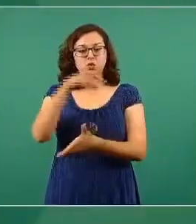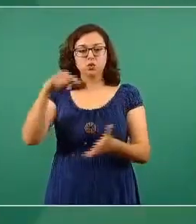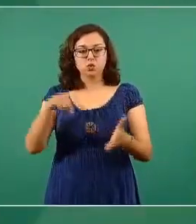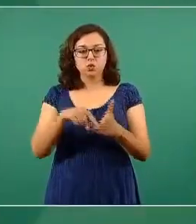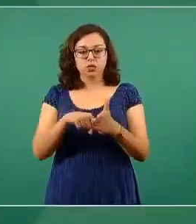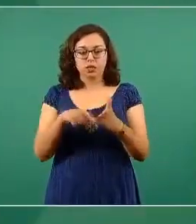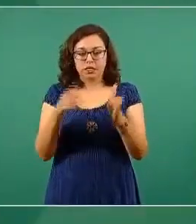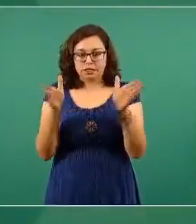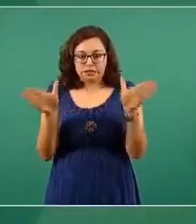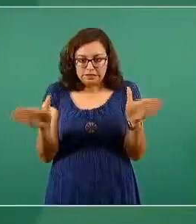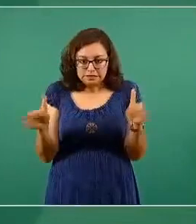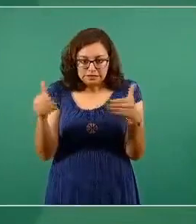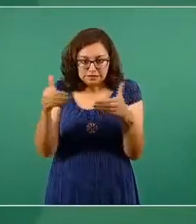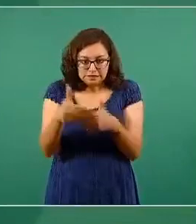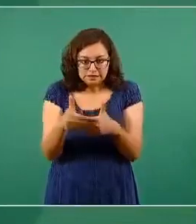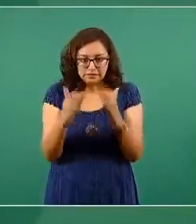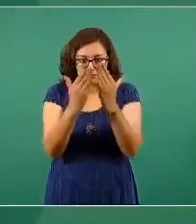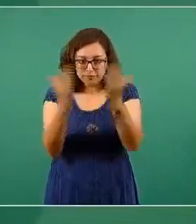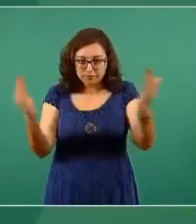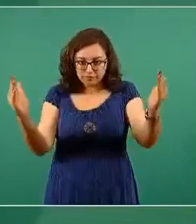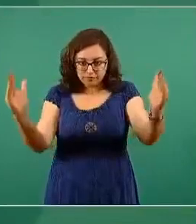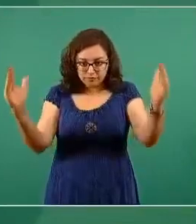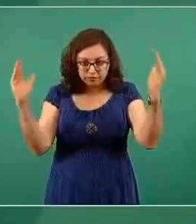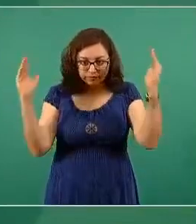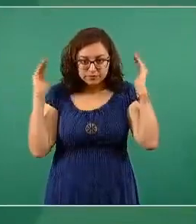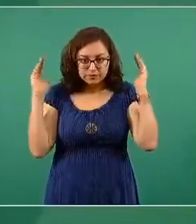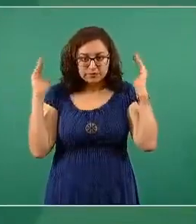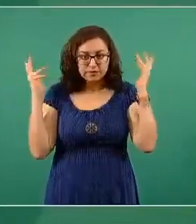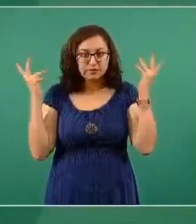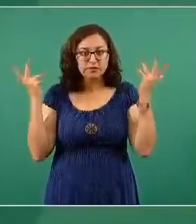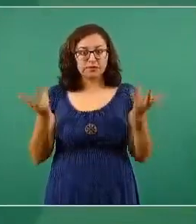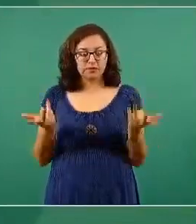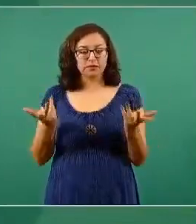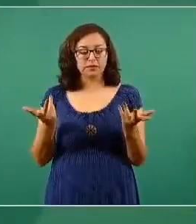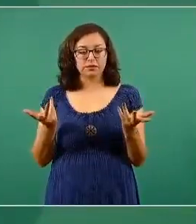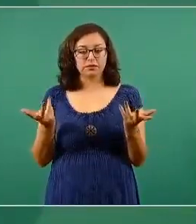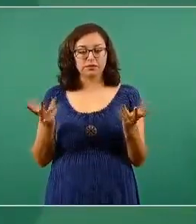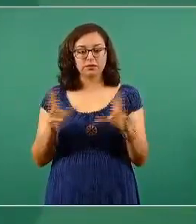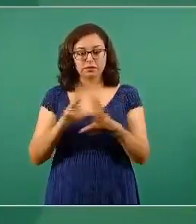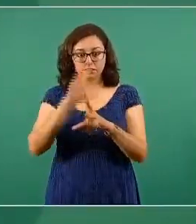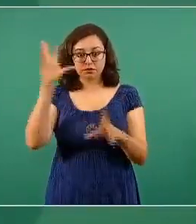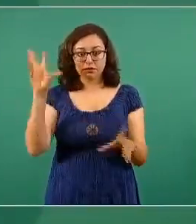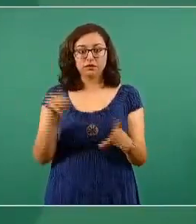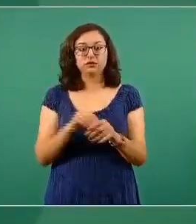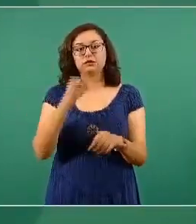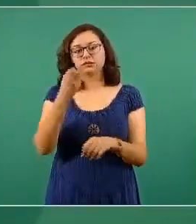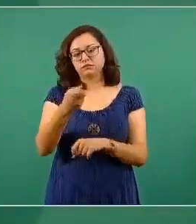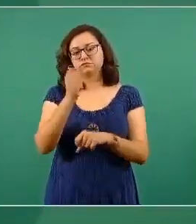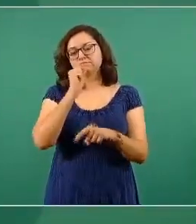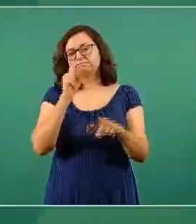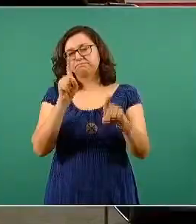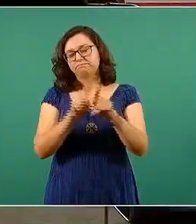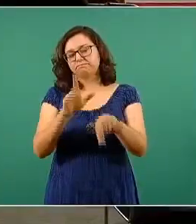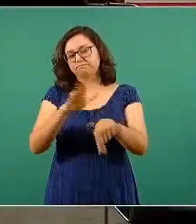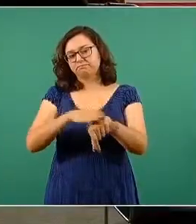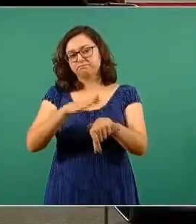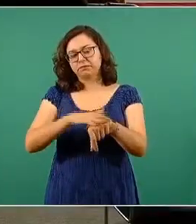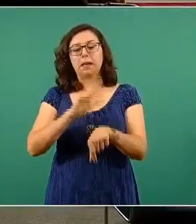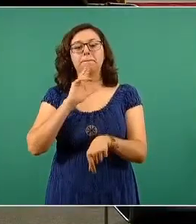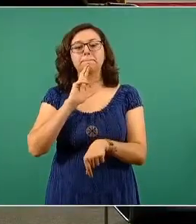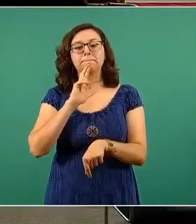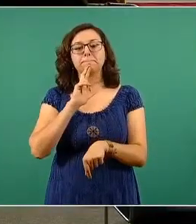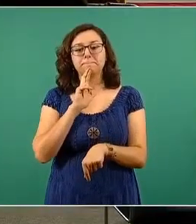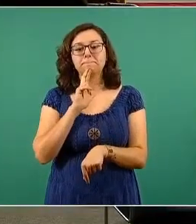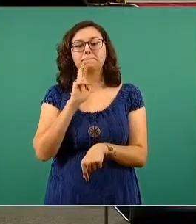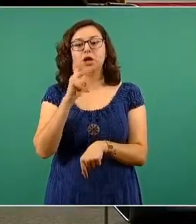estaban así muy, en su momento obviamente por los 4 ángulos completamente cerrados. Entonces eso también se hizo la recomendación de que se